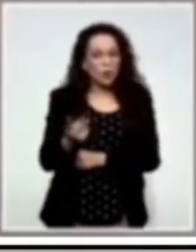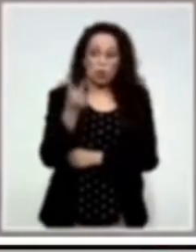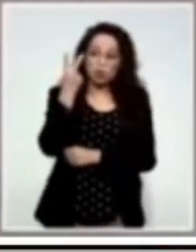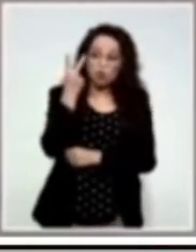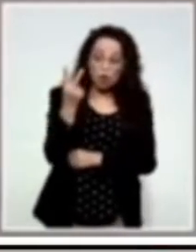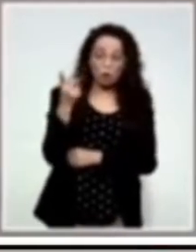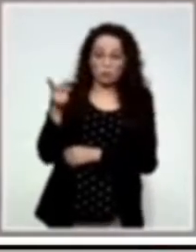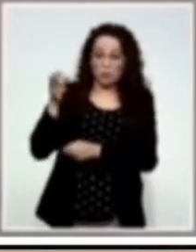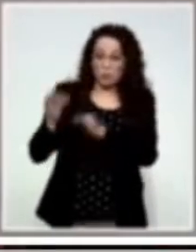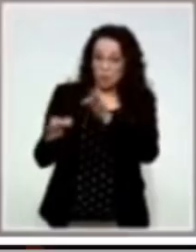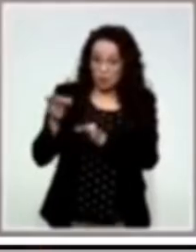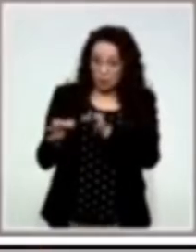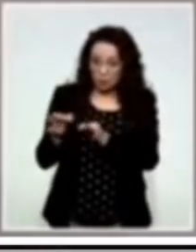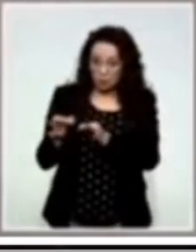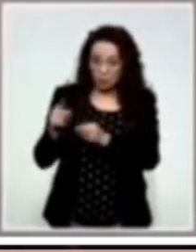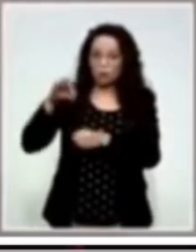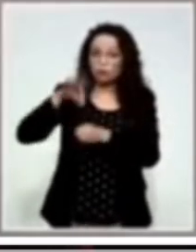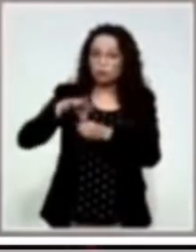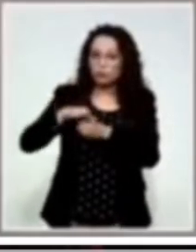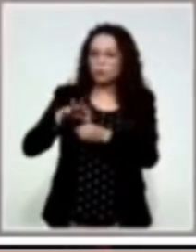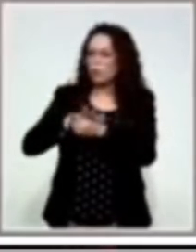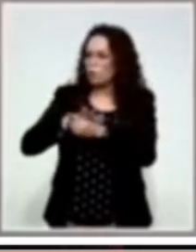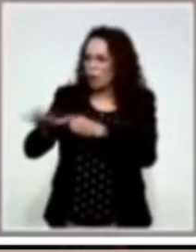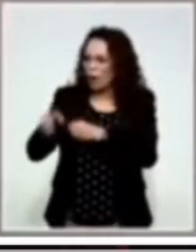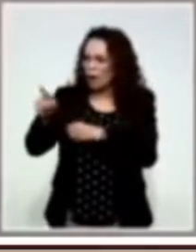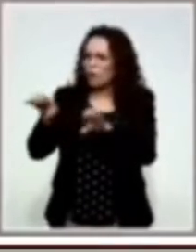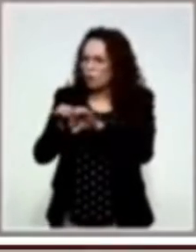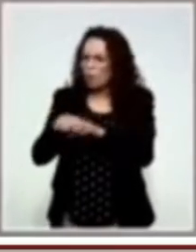votado diferenciado cómo contamos su voto.